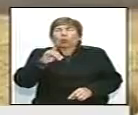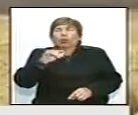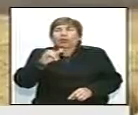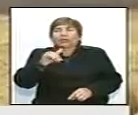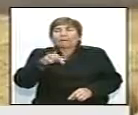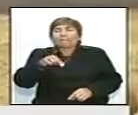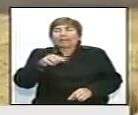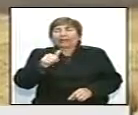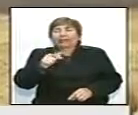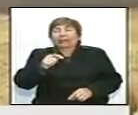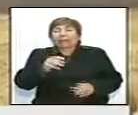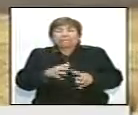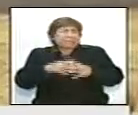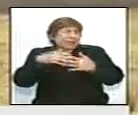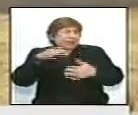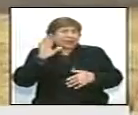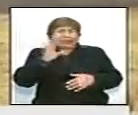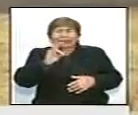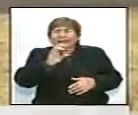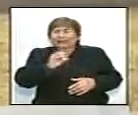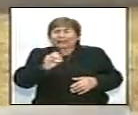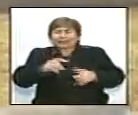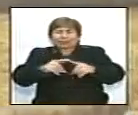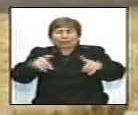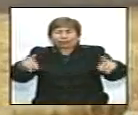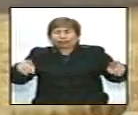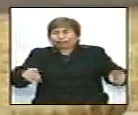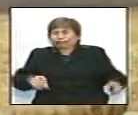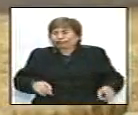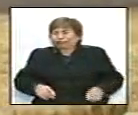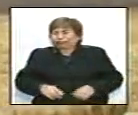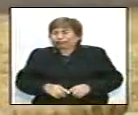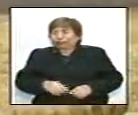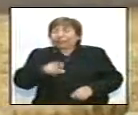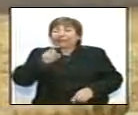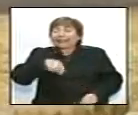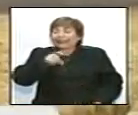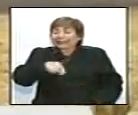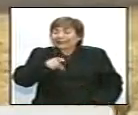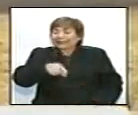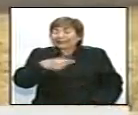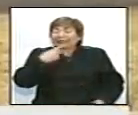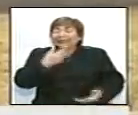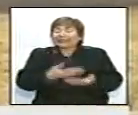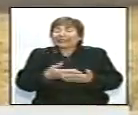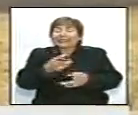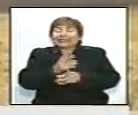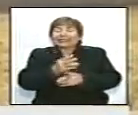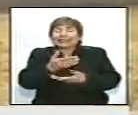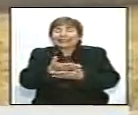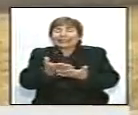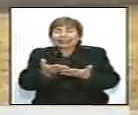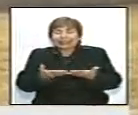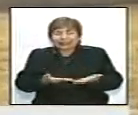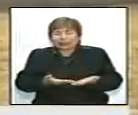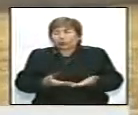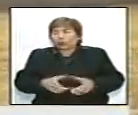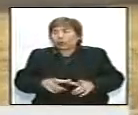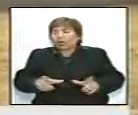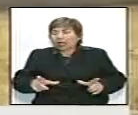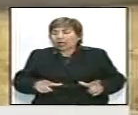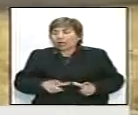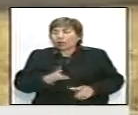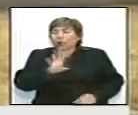de 700 hectáreas, que necesitan de esta reserva hídrica que existe.